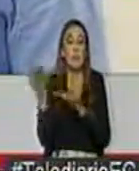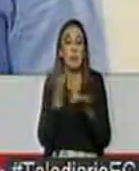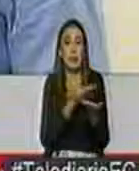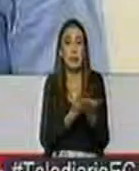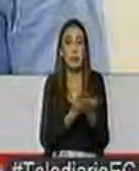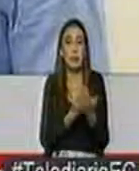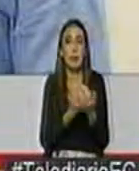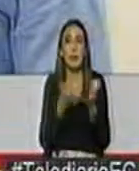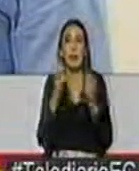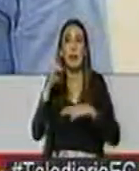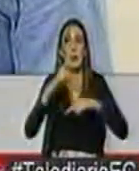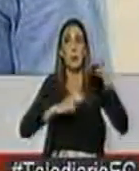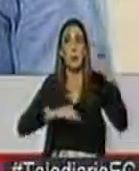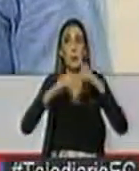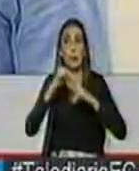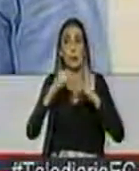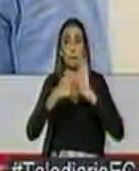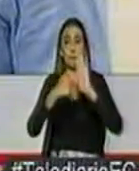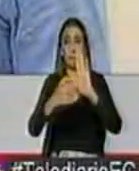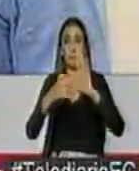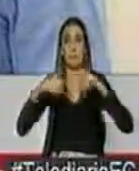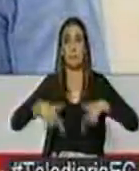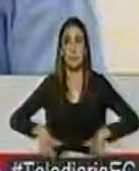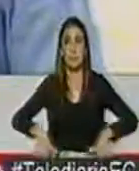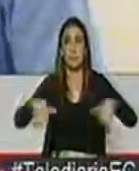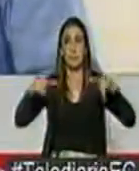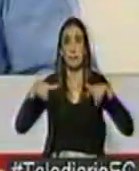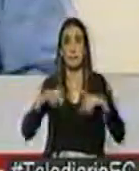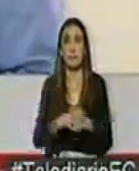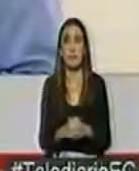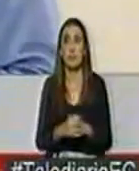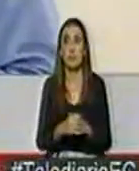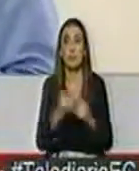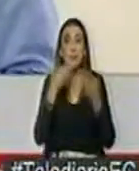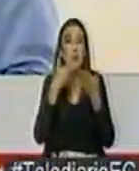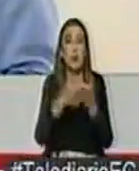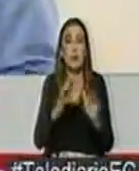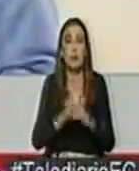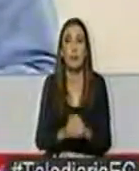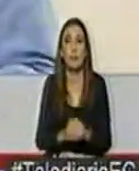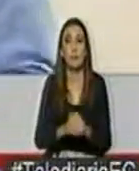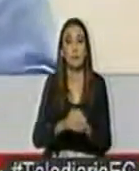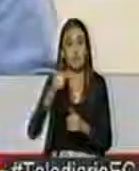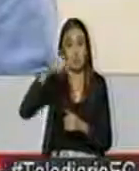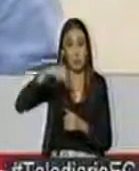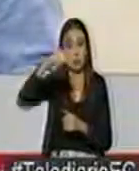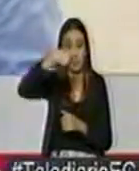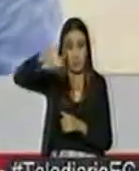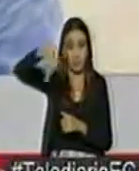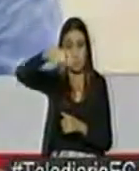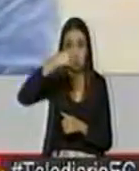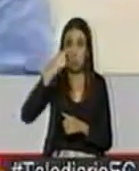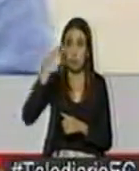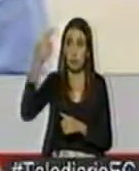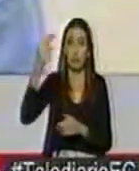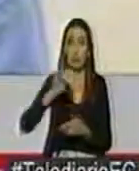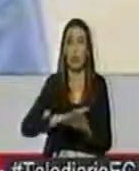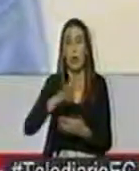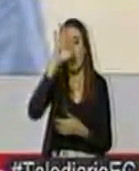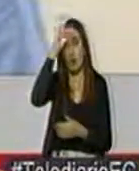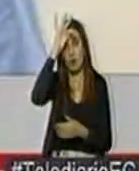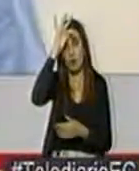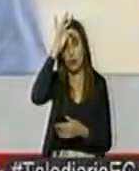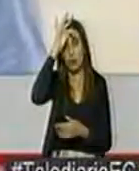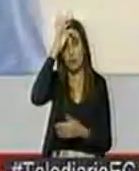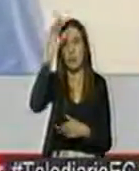a esta obra que ya la ha anunciado el primer mandatario. Así es, por ejemplo, este es un hospital ya de condiciones